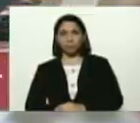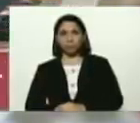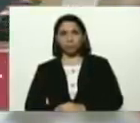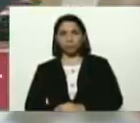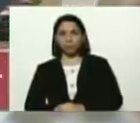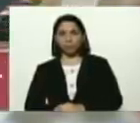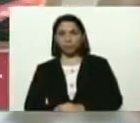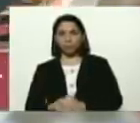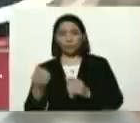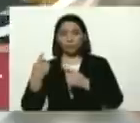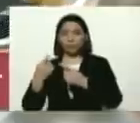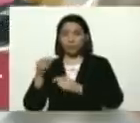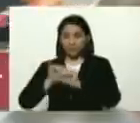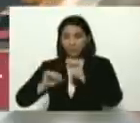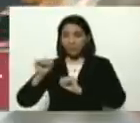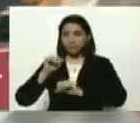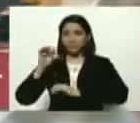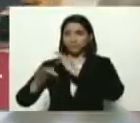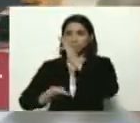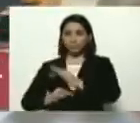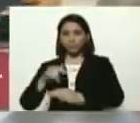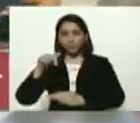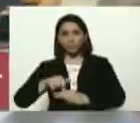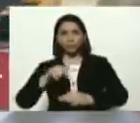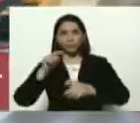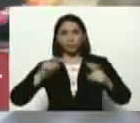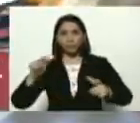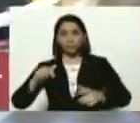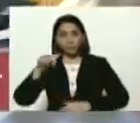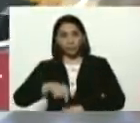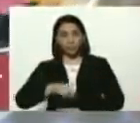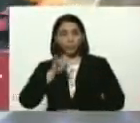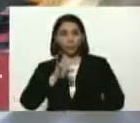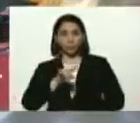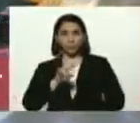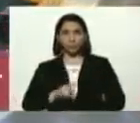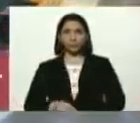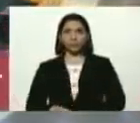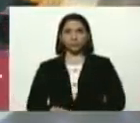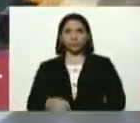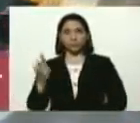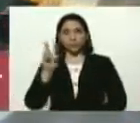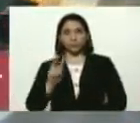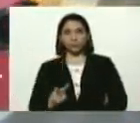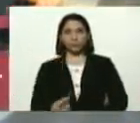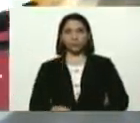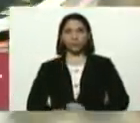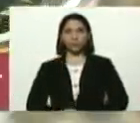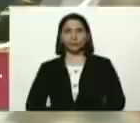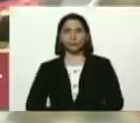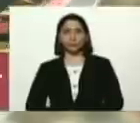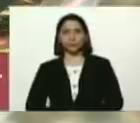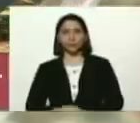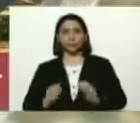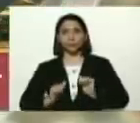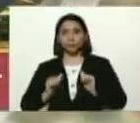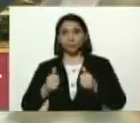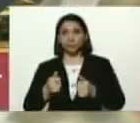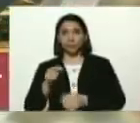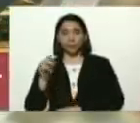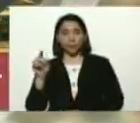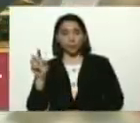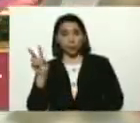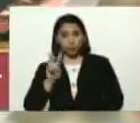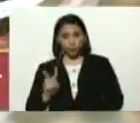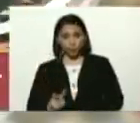A otras personas. Bueno, en este sentido, hoy lunes, Venezuela está iniciando, lunes 15